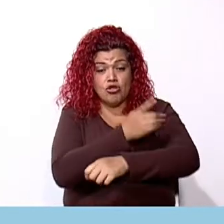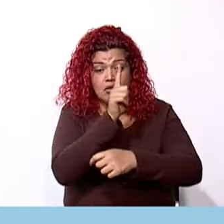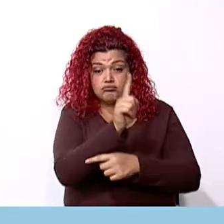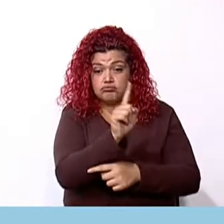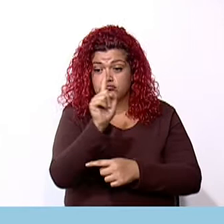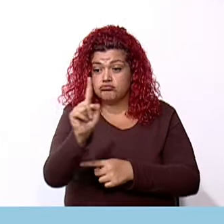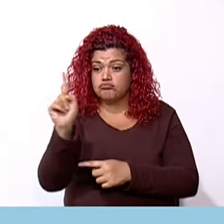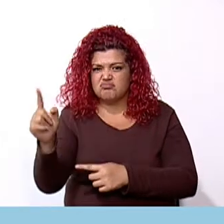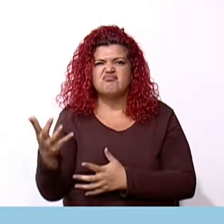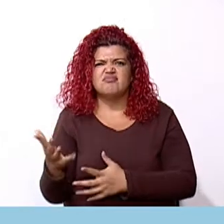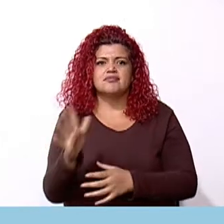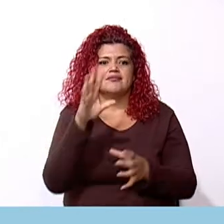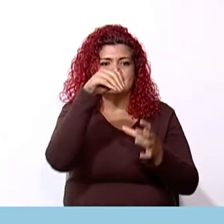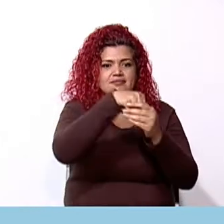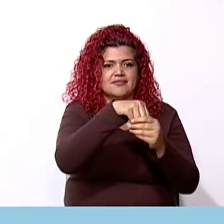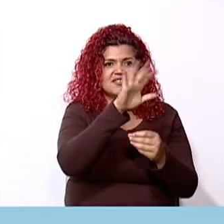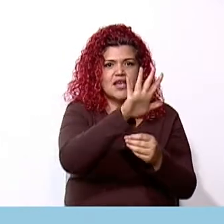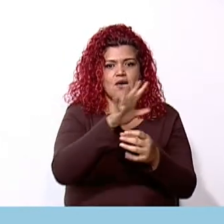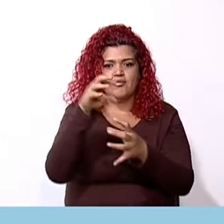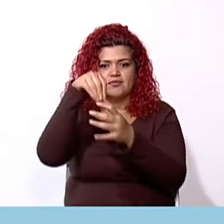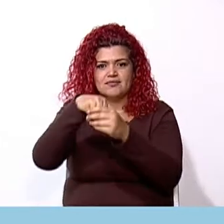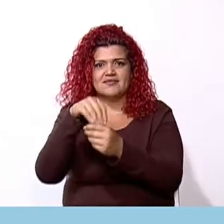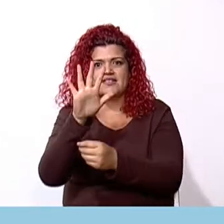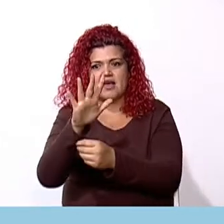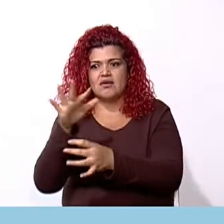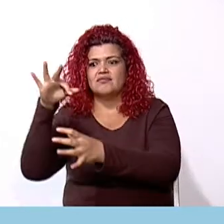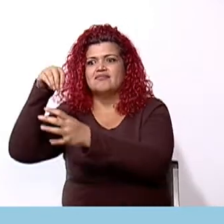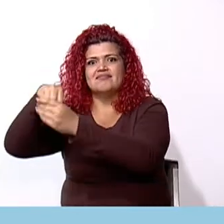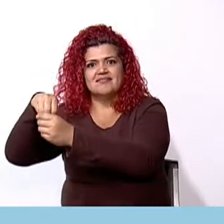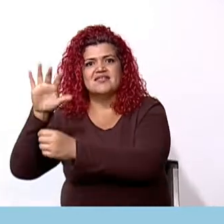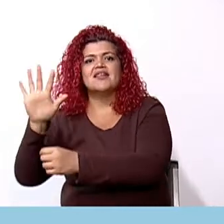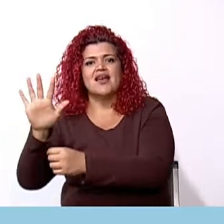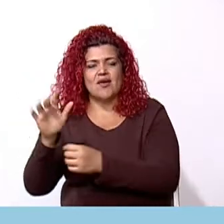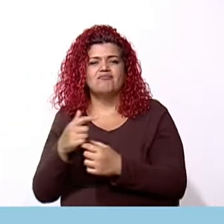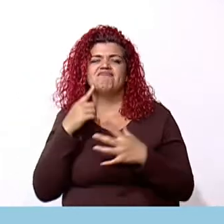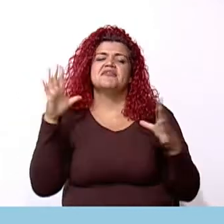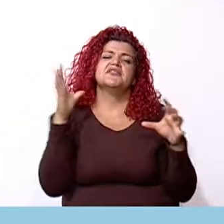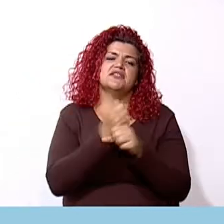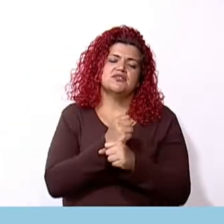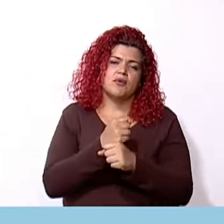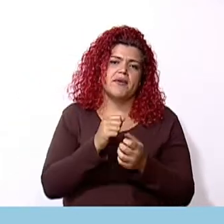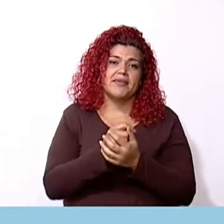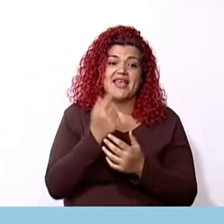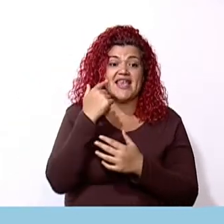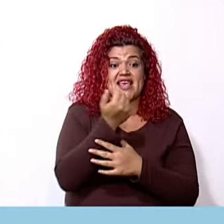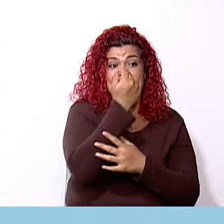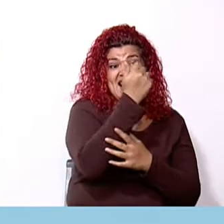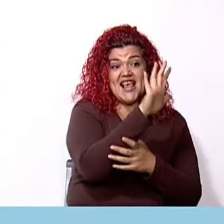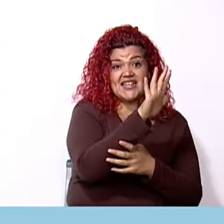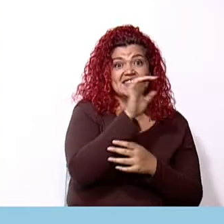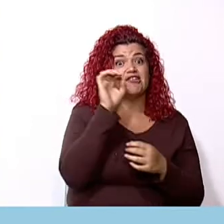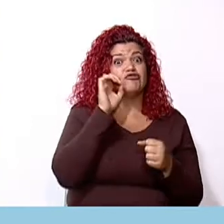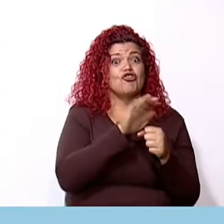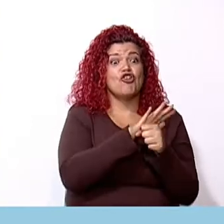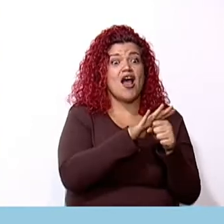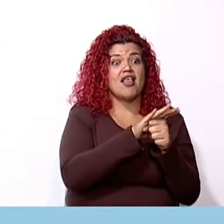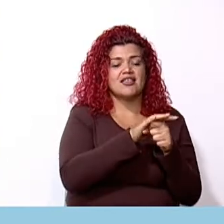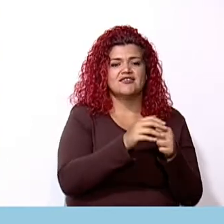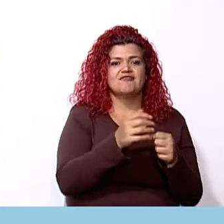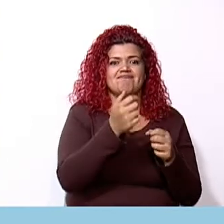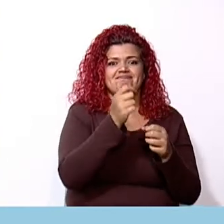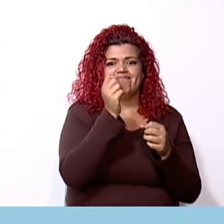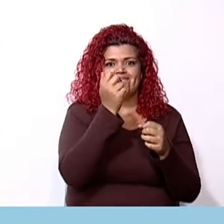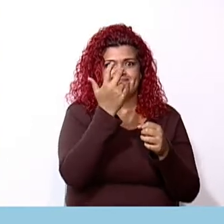correspondió 5 chocolates. Es decir, en resumen, que 15 chocolates